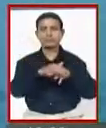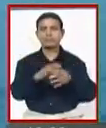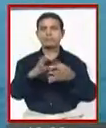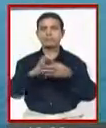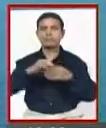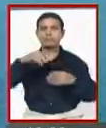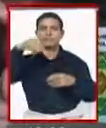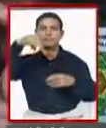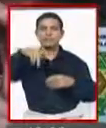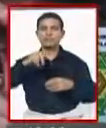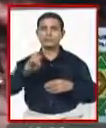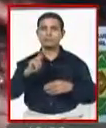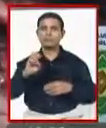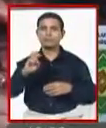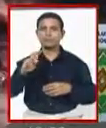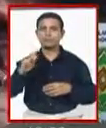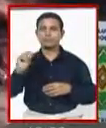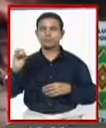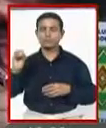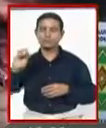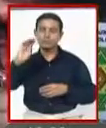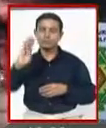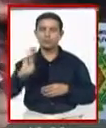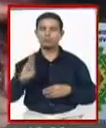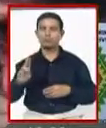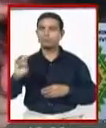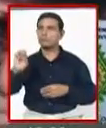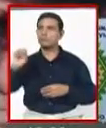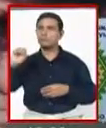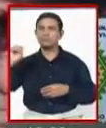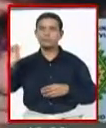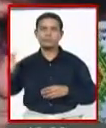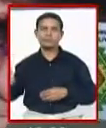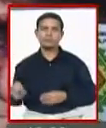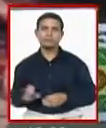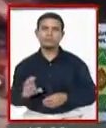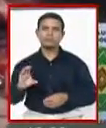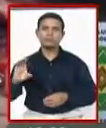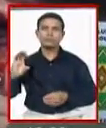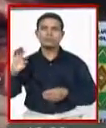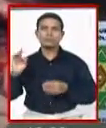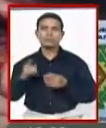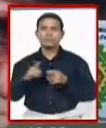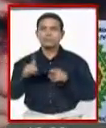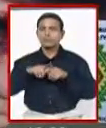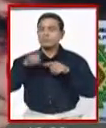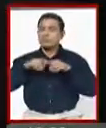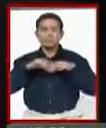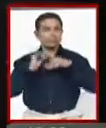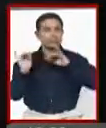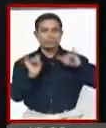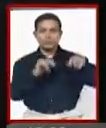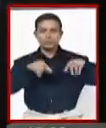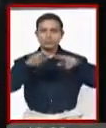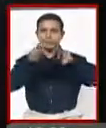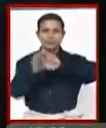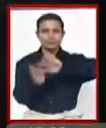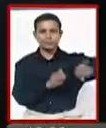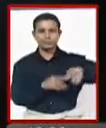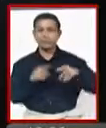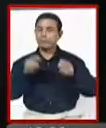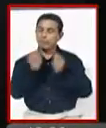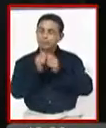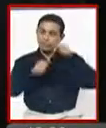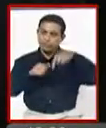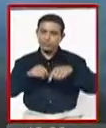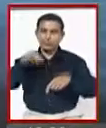Bush. Es decir, no podemos dejar postergadas cuando, o sea, situaciones o como ha sido postergada la región. Y la región con